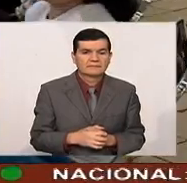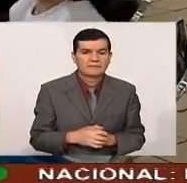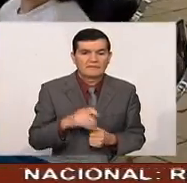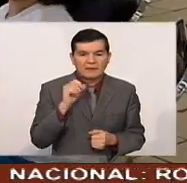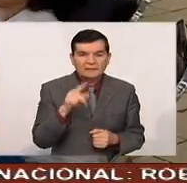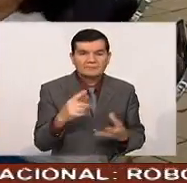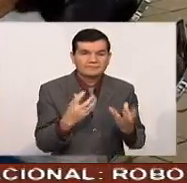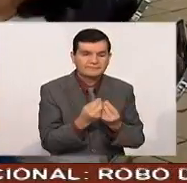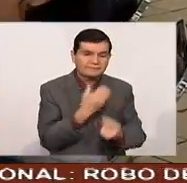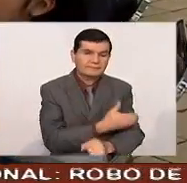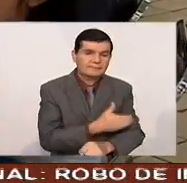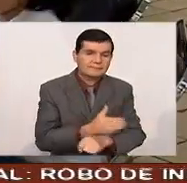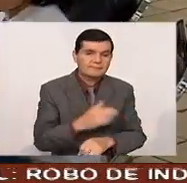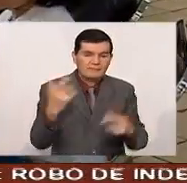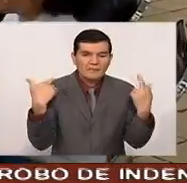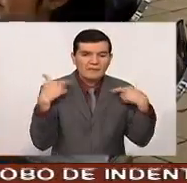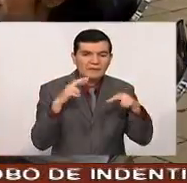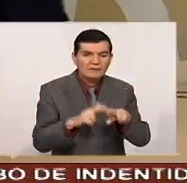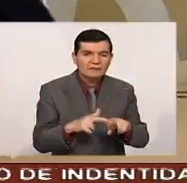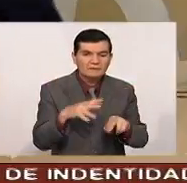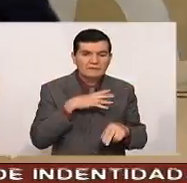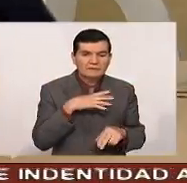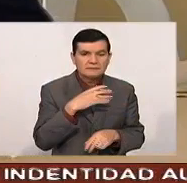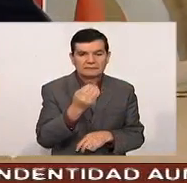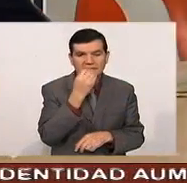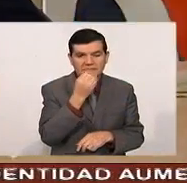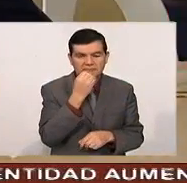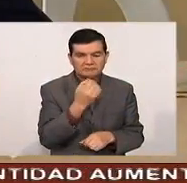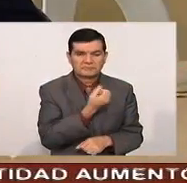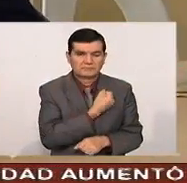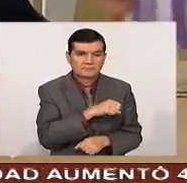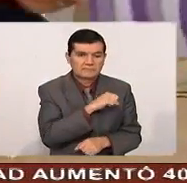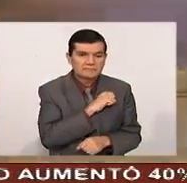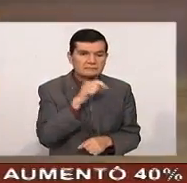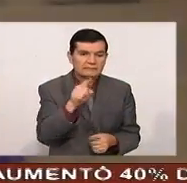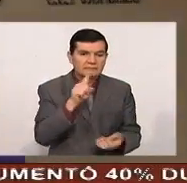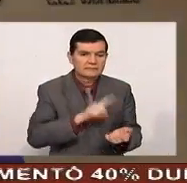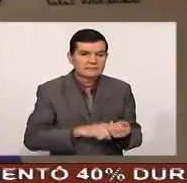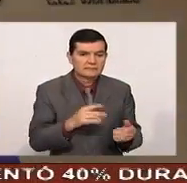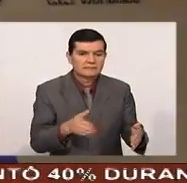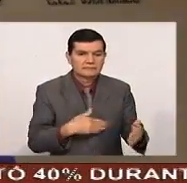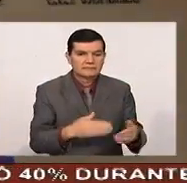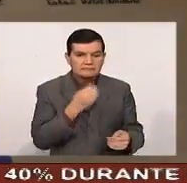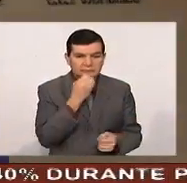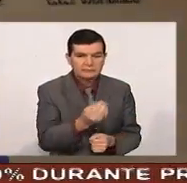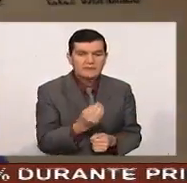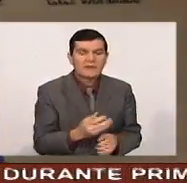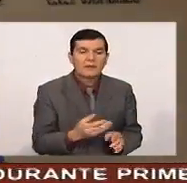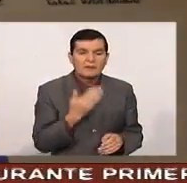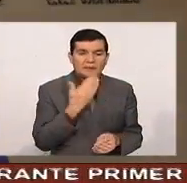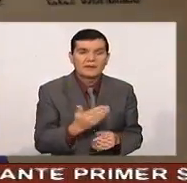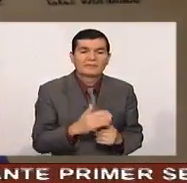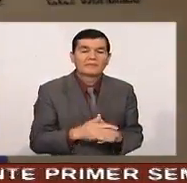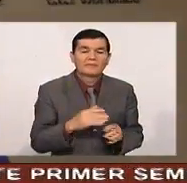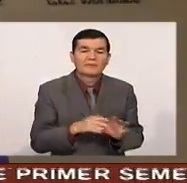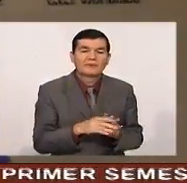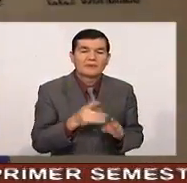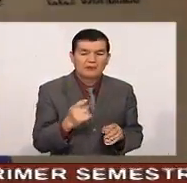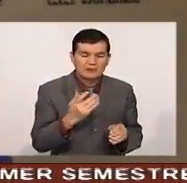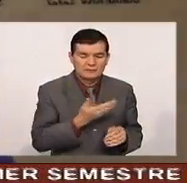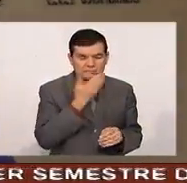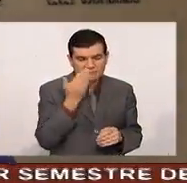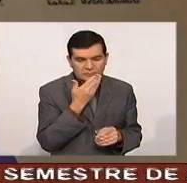También acompañados por sus profesores, reciben alimentos nutritivos en el comedor. Es un espacio formativo, son hábitos